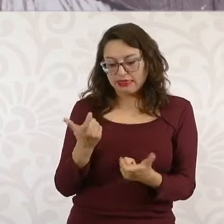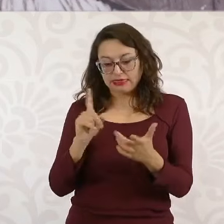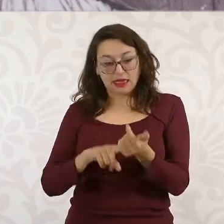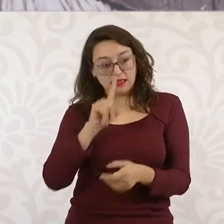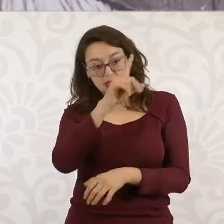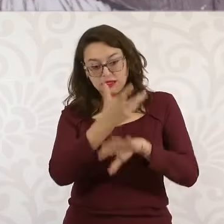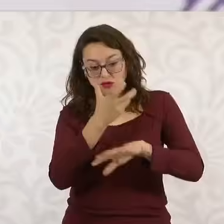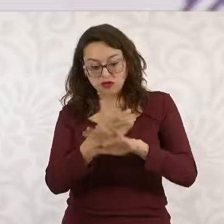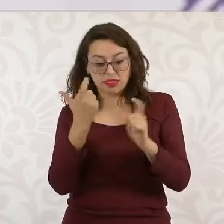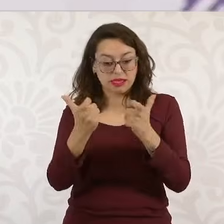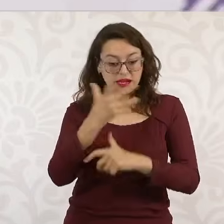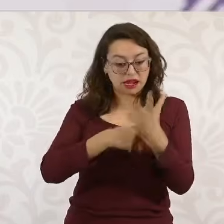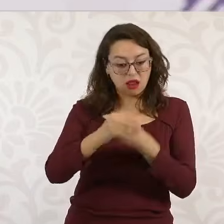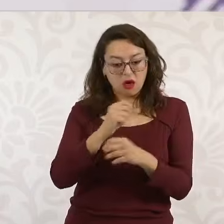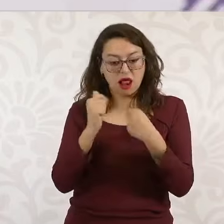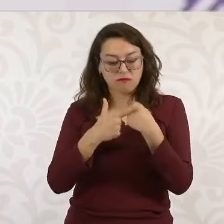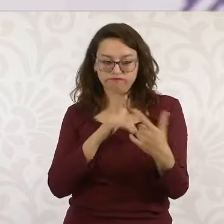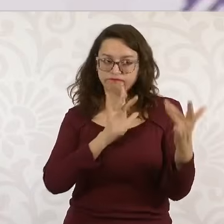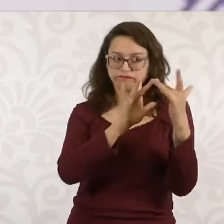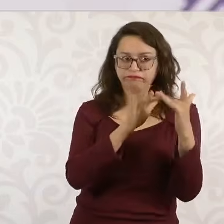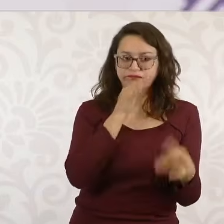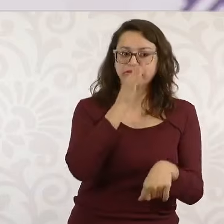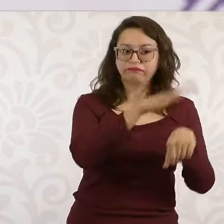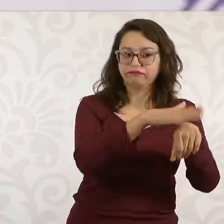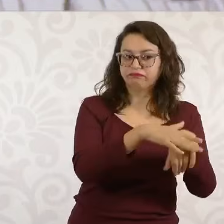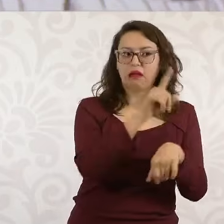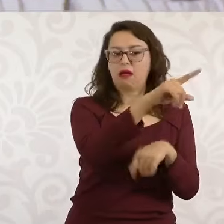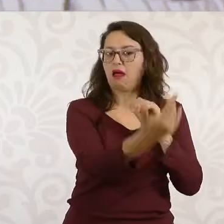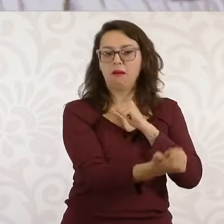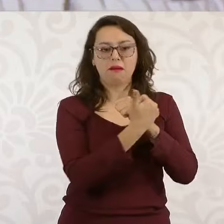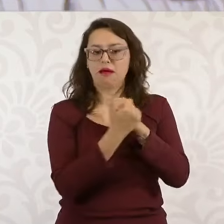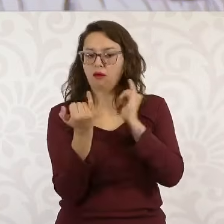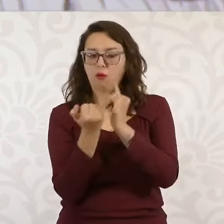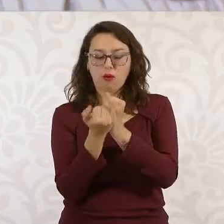en Estados Unidos, se comunica allá y viceversa.